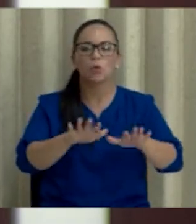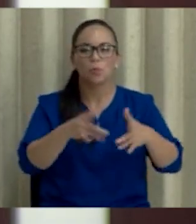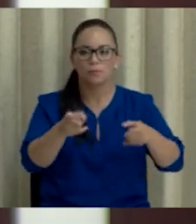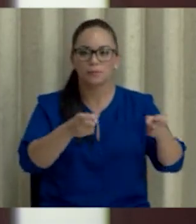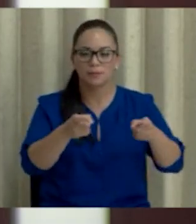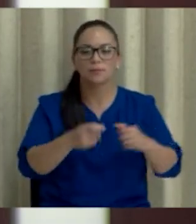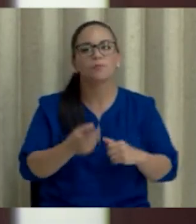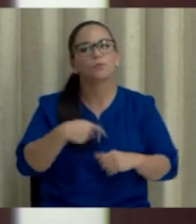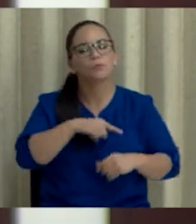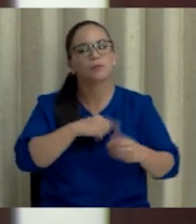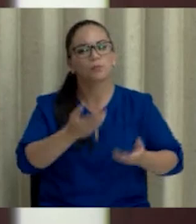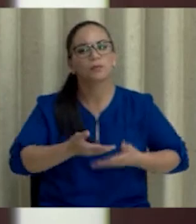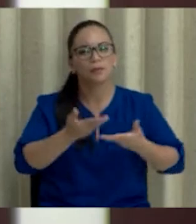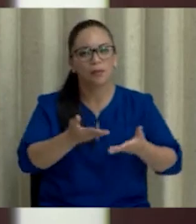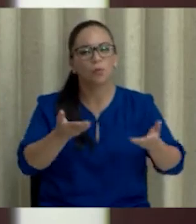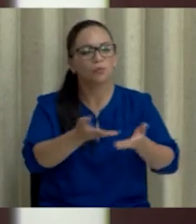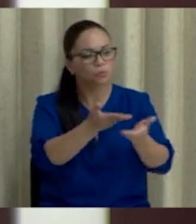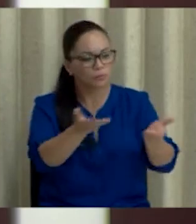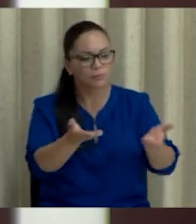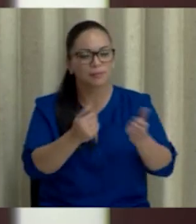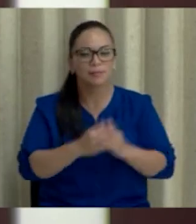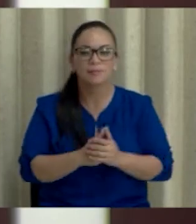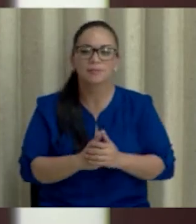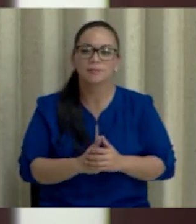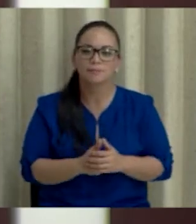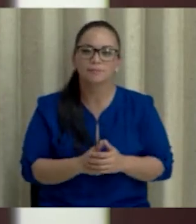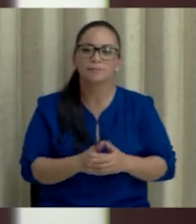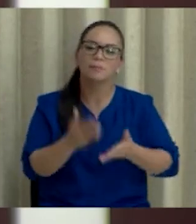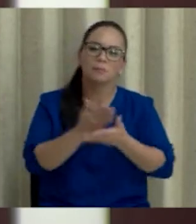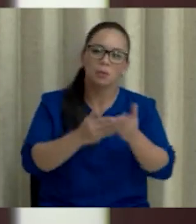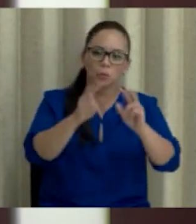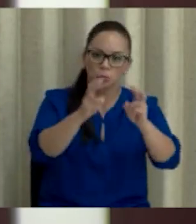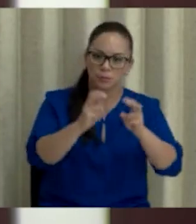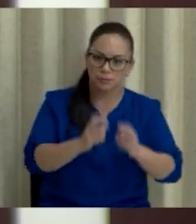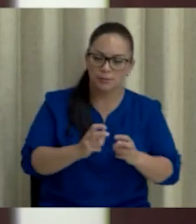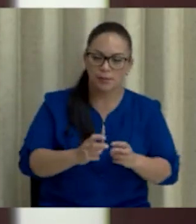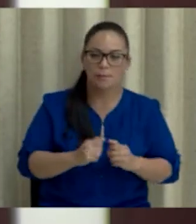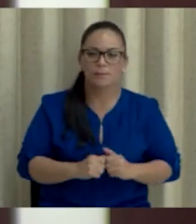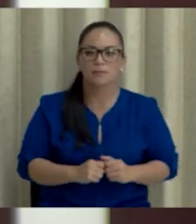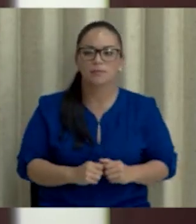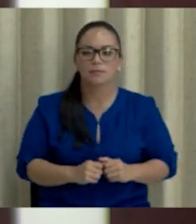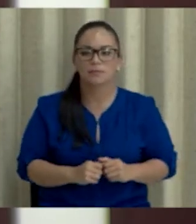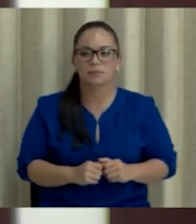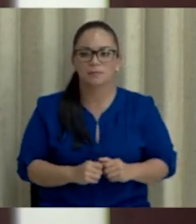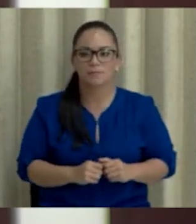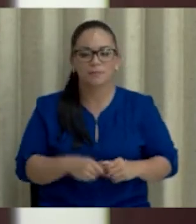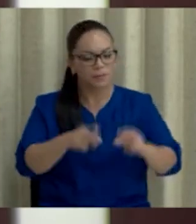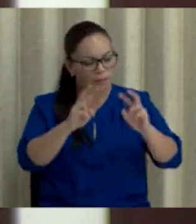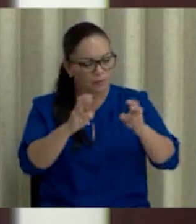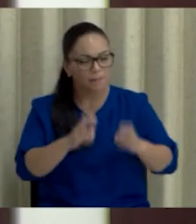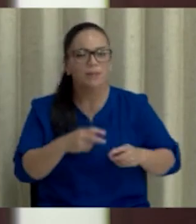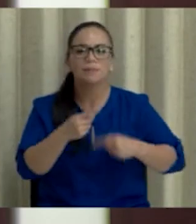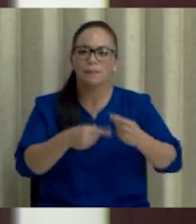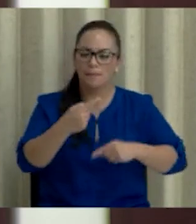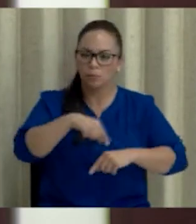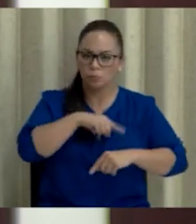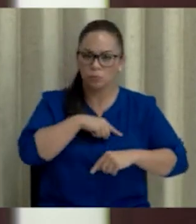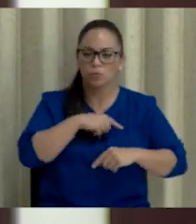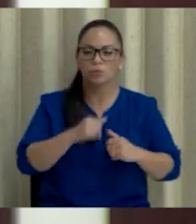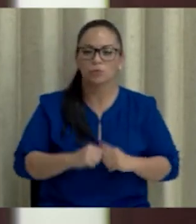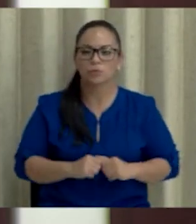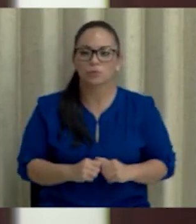administración. Hemos entregado a ustedes unos temas cuales vamos a ir el